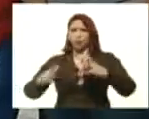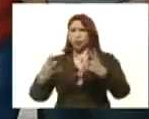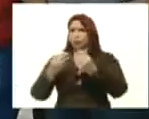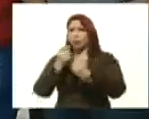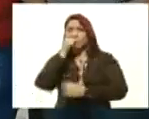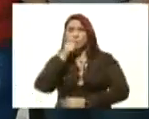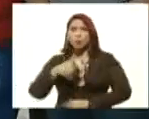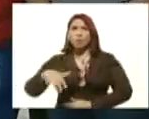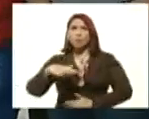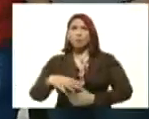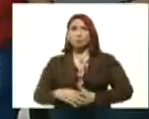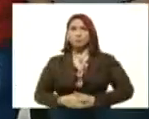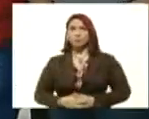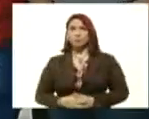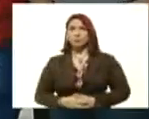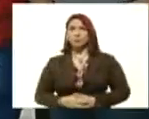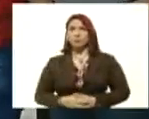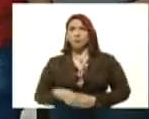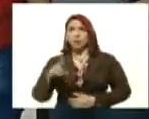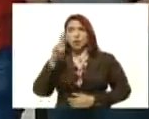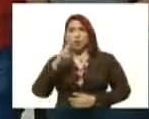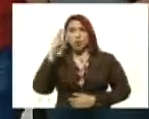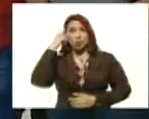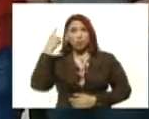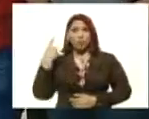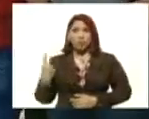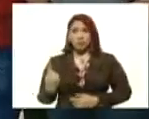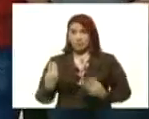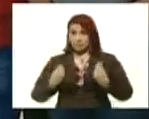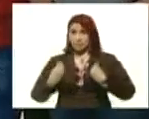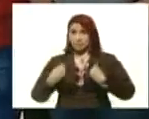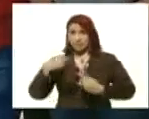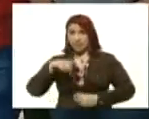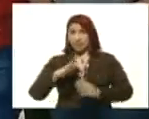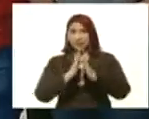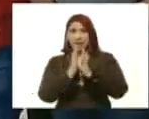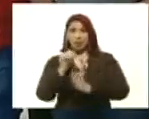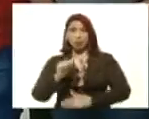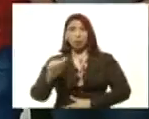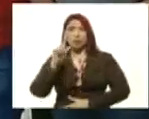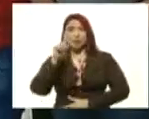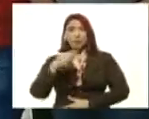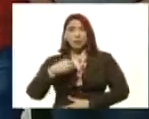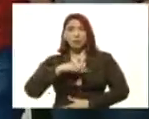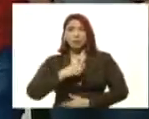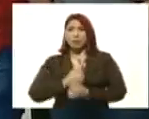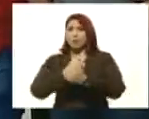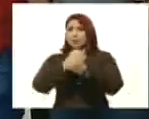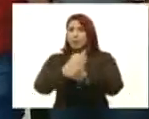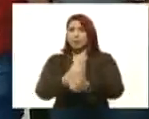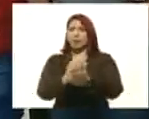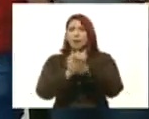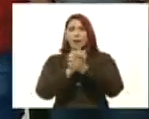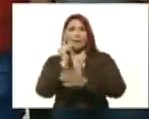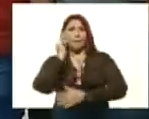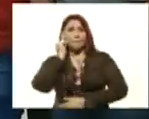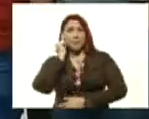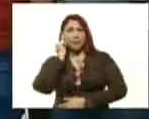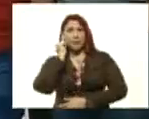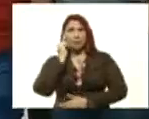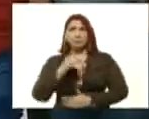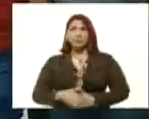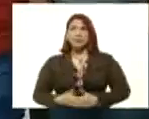pueblo. Robexa, que es de aquí de San Agustín, y nuestra querida compañera Magali Gutiérrez del Seguro Social.